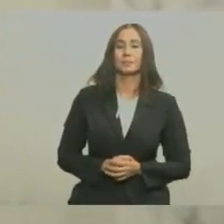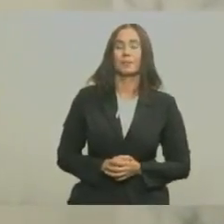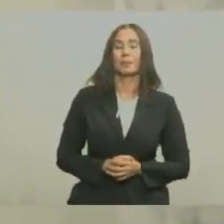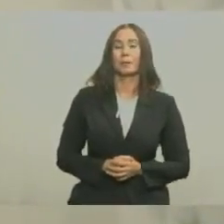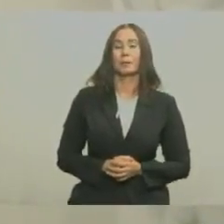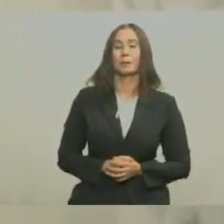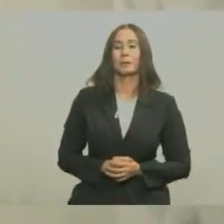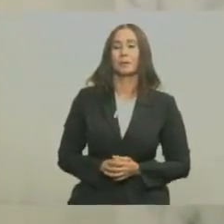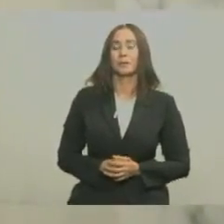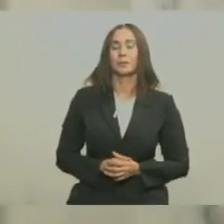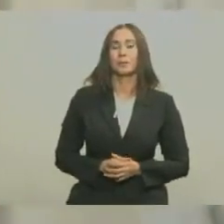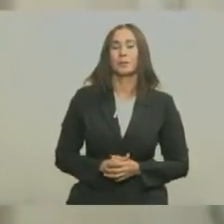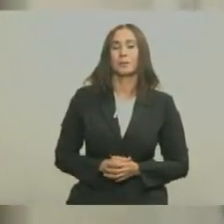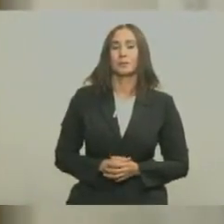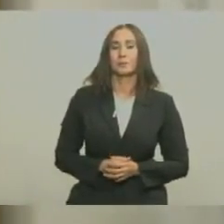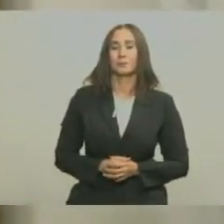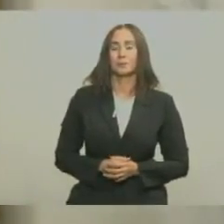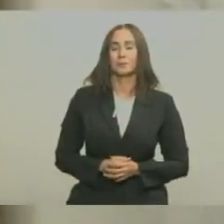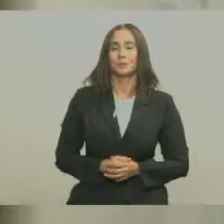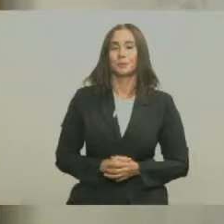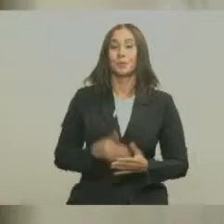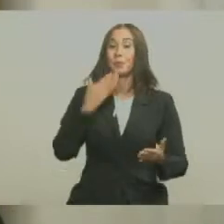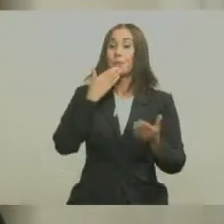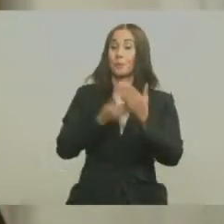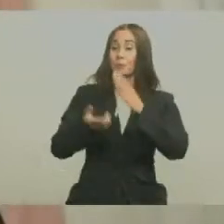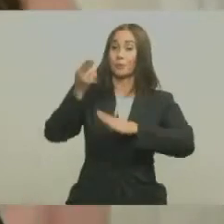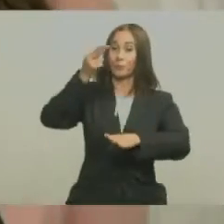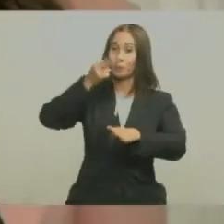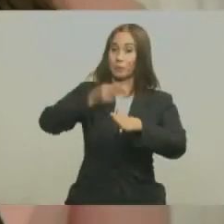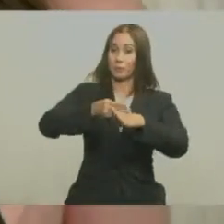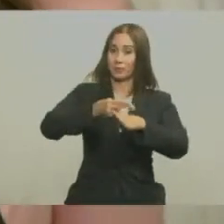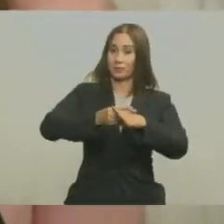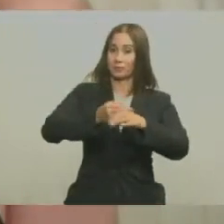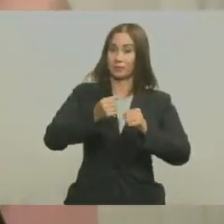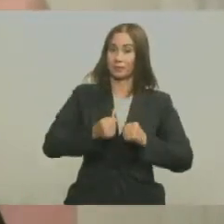Buenas. Está bien. Está bien. Okay. Buenas tardes.